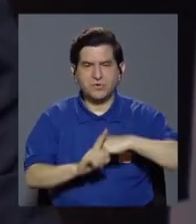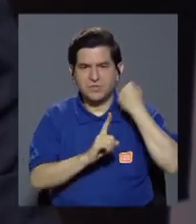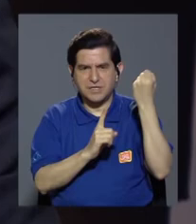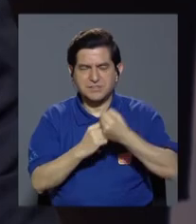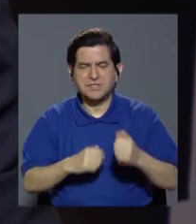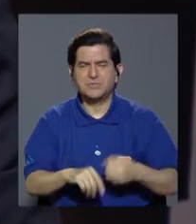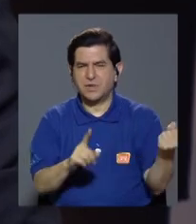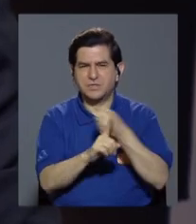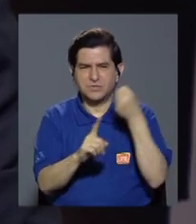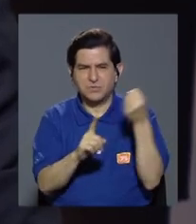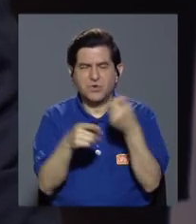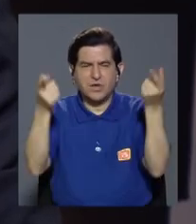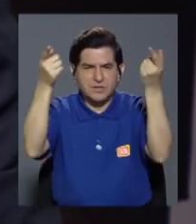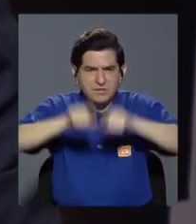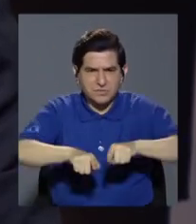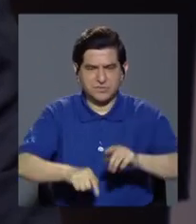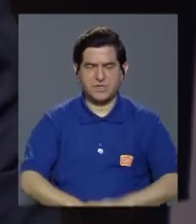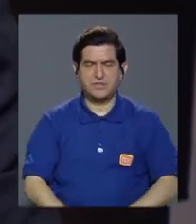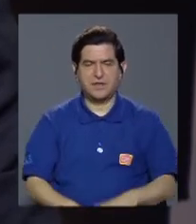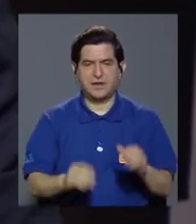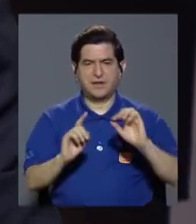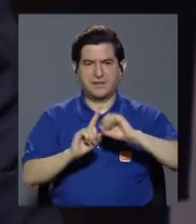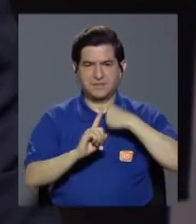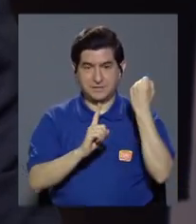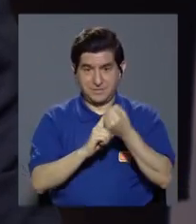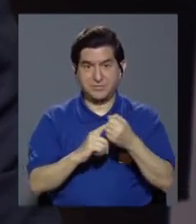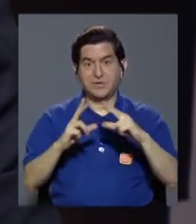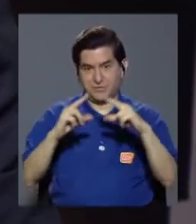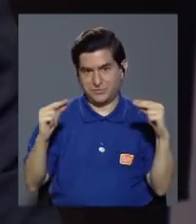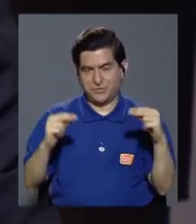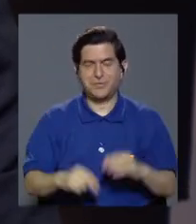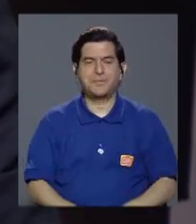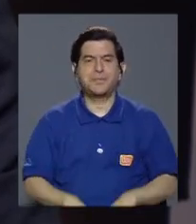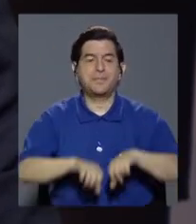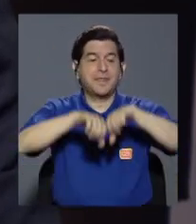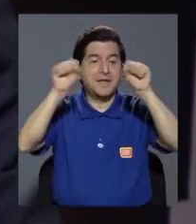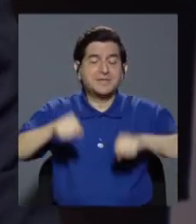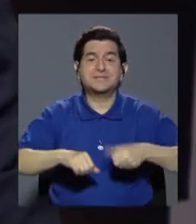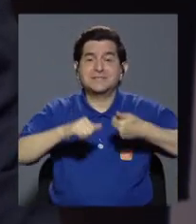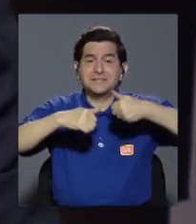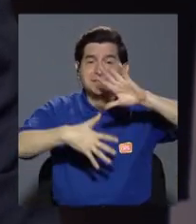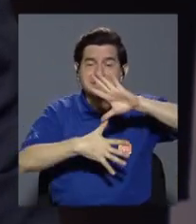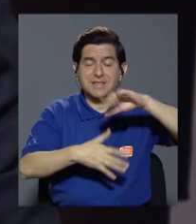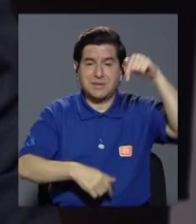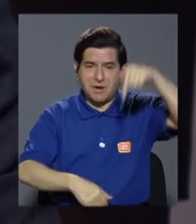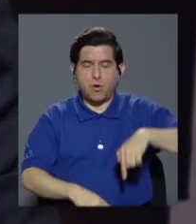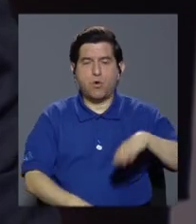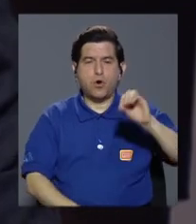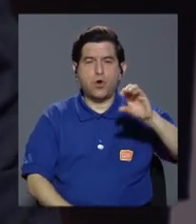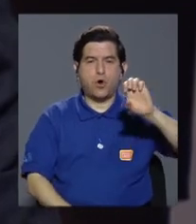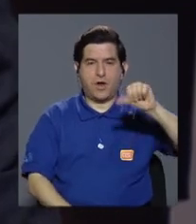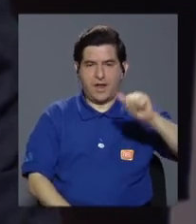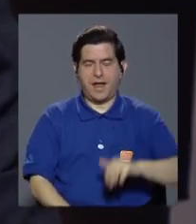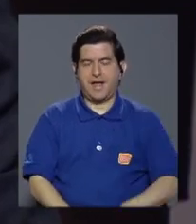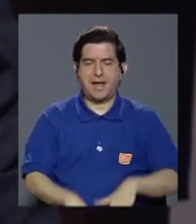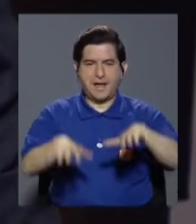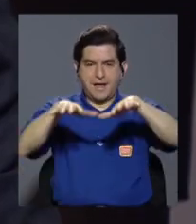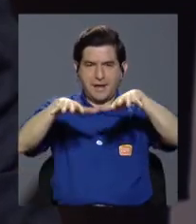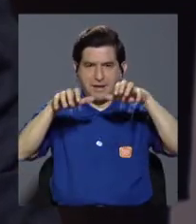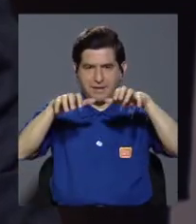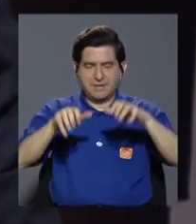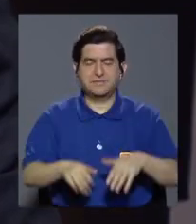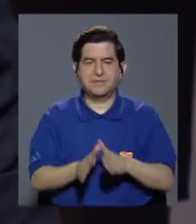cómo vive nicaragua el problema que nosotros enfrentamos es que el sistema interamericano hoy por hoy la oea la asamblea general es un